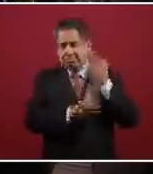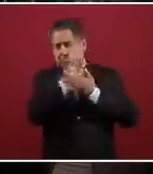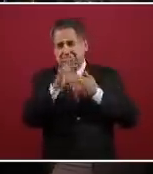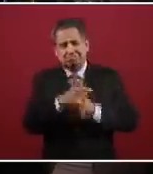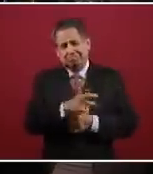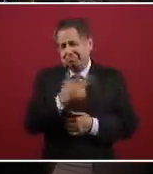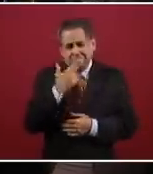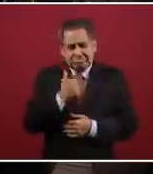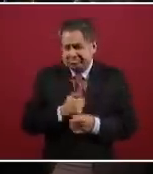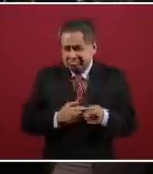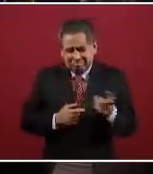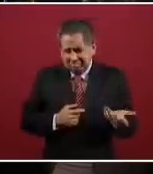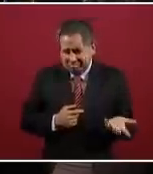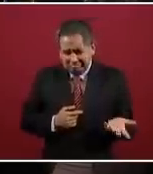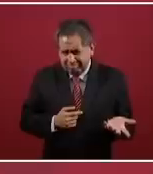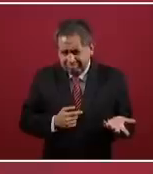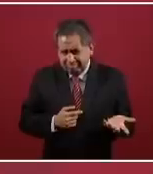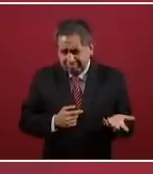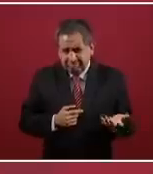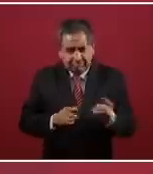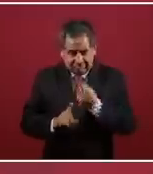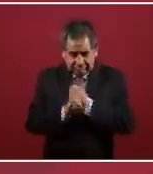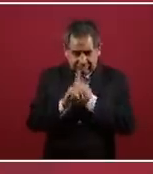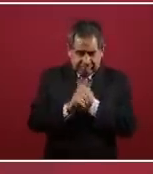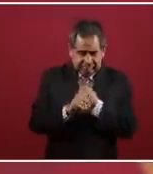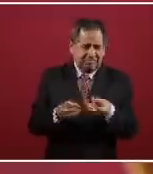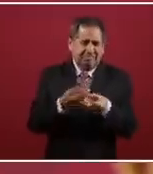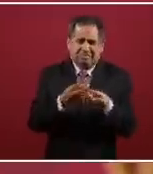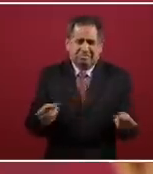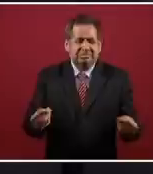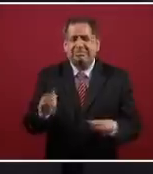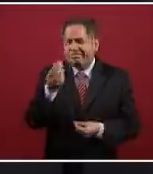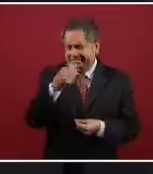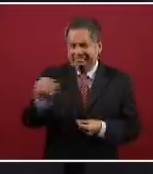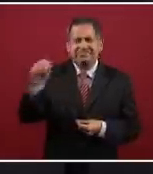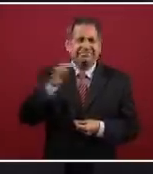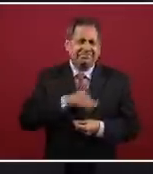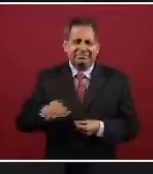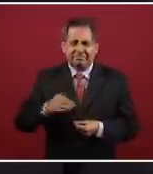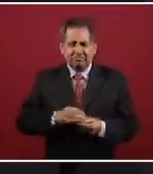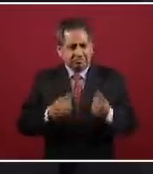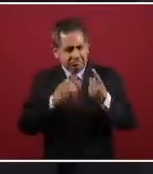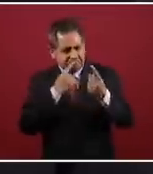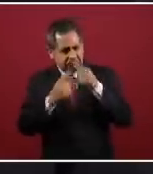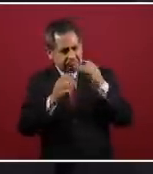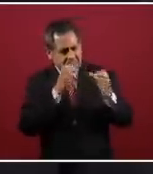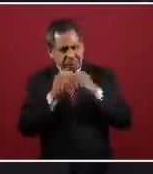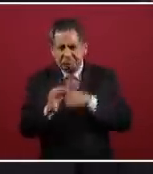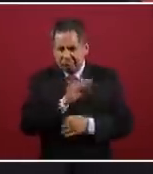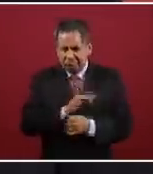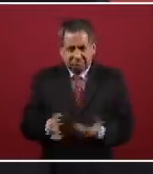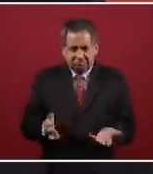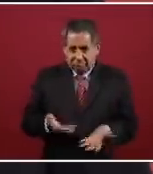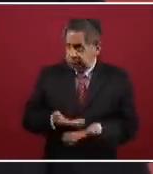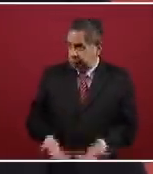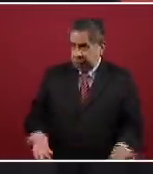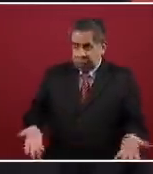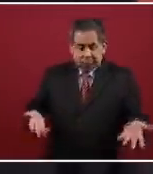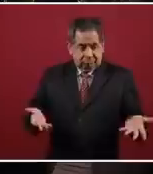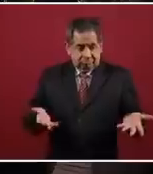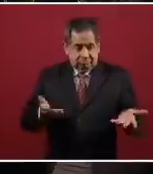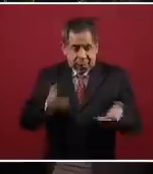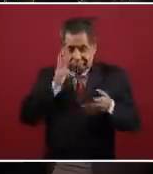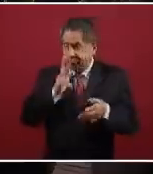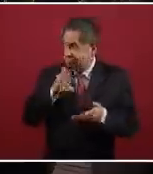y no puede haber un problema que no se pueda resolver con diálogo. Pues aquí estamos, esta es una